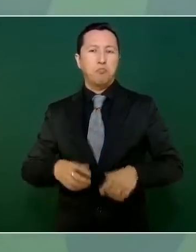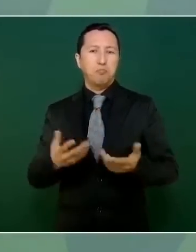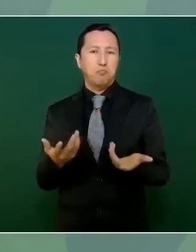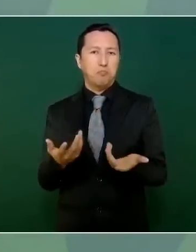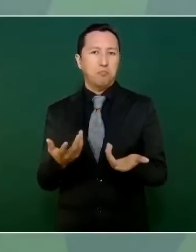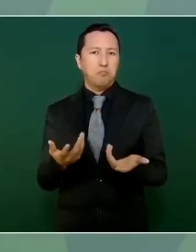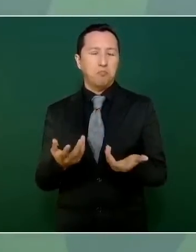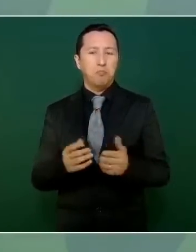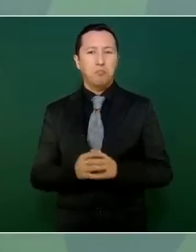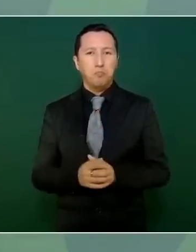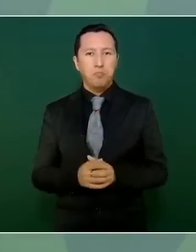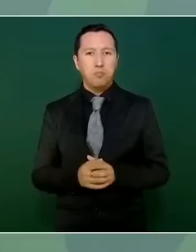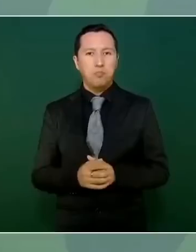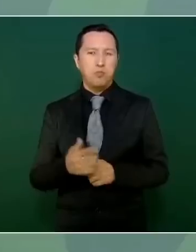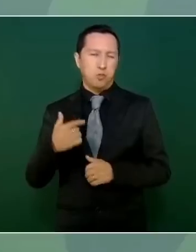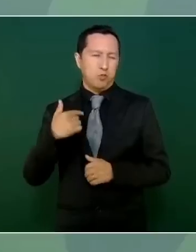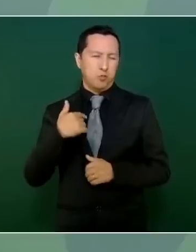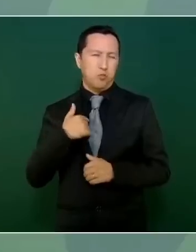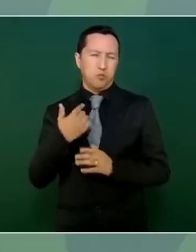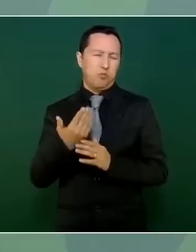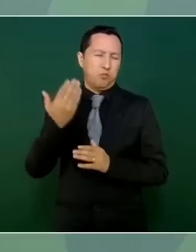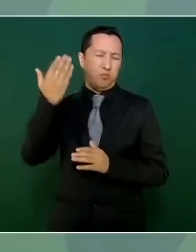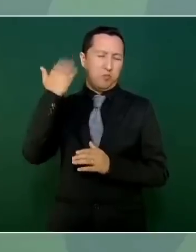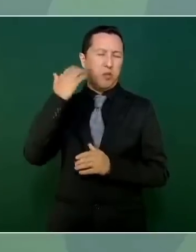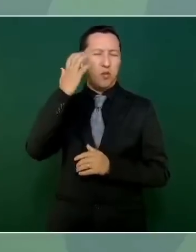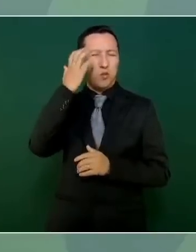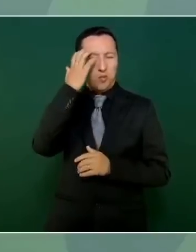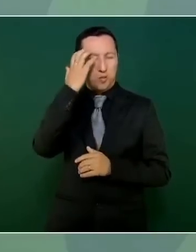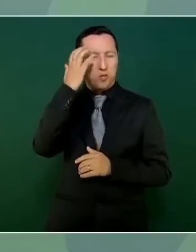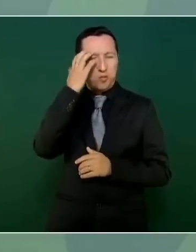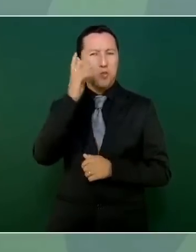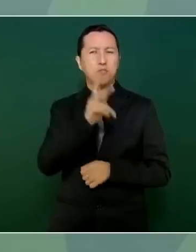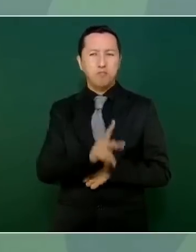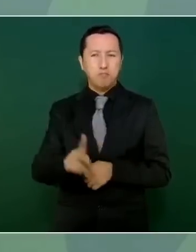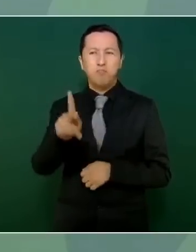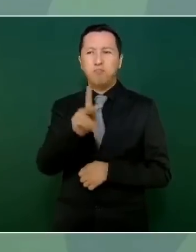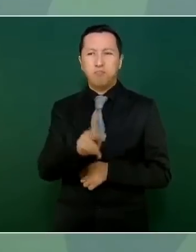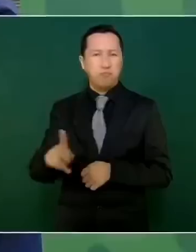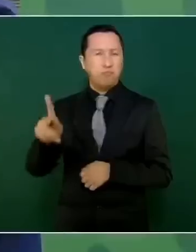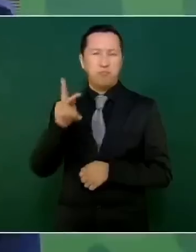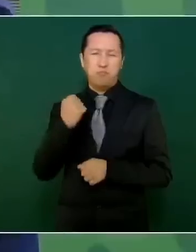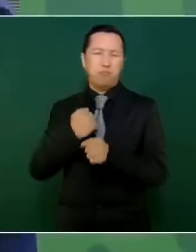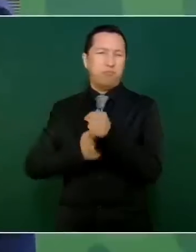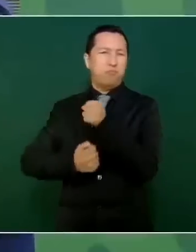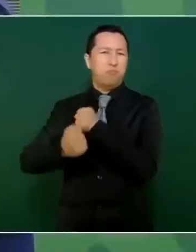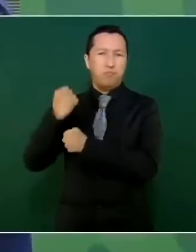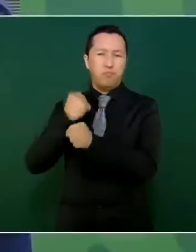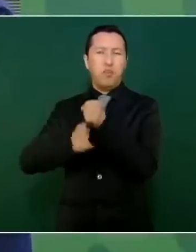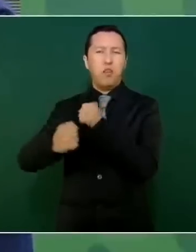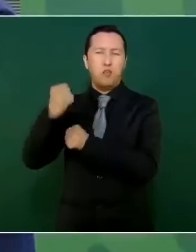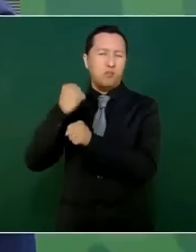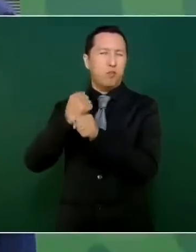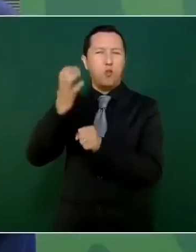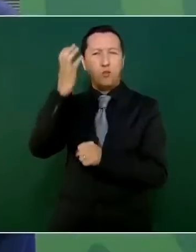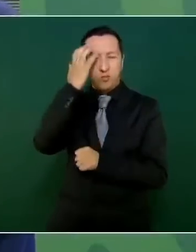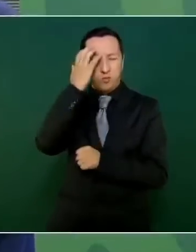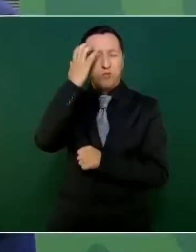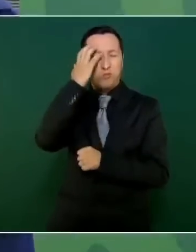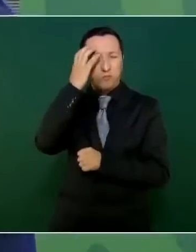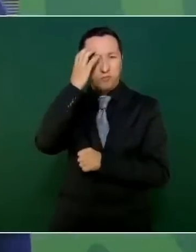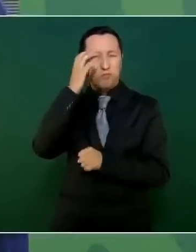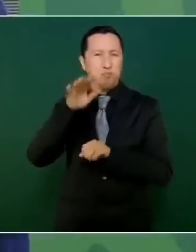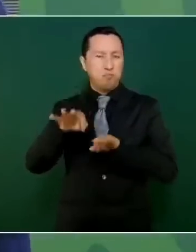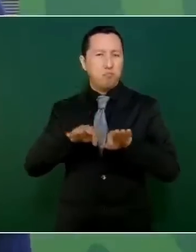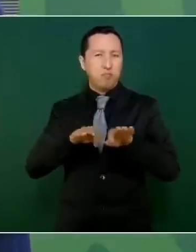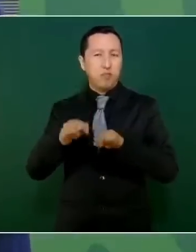porque yo vengo de trabajar en las comunidades desde hace muchos años, desde